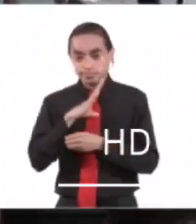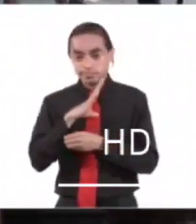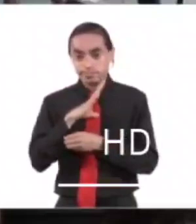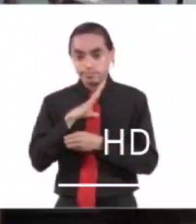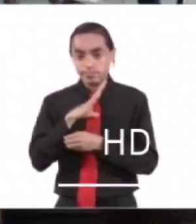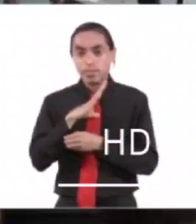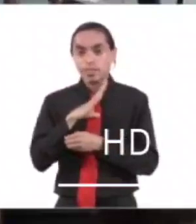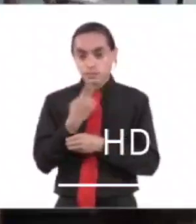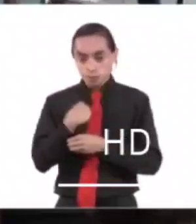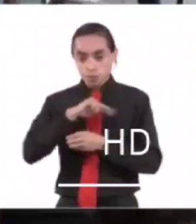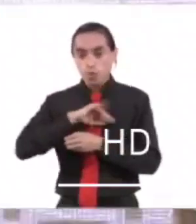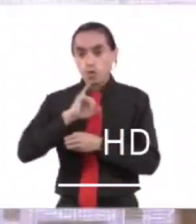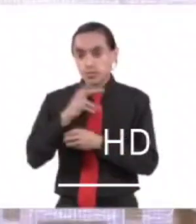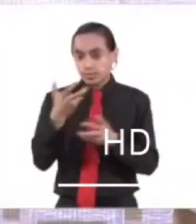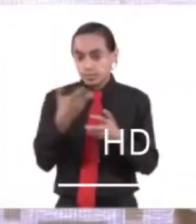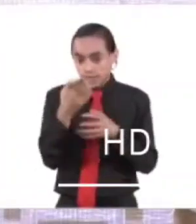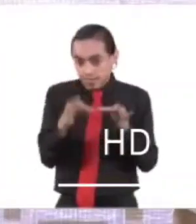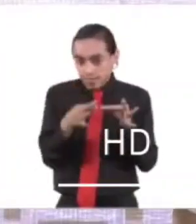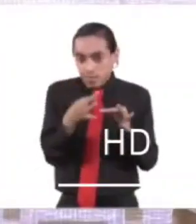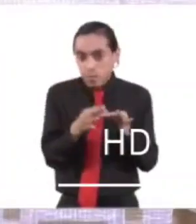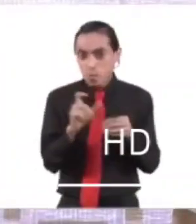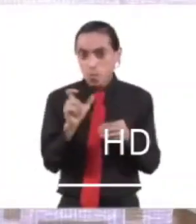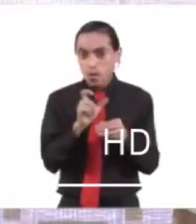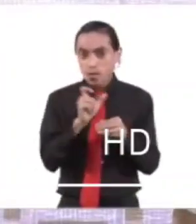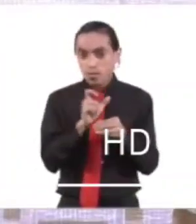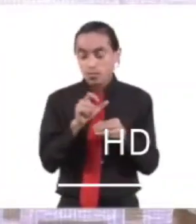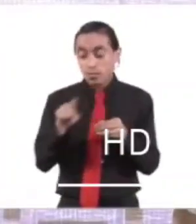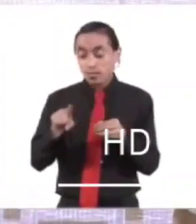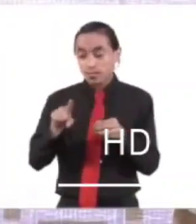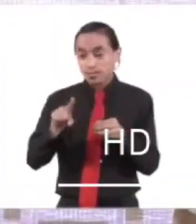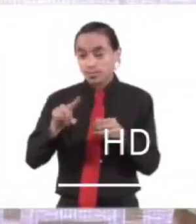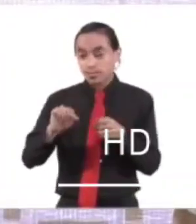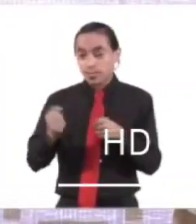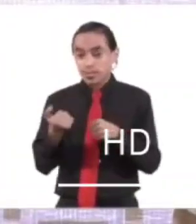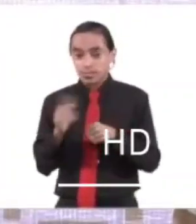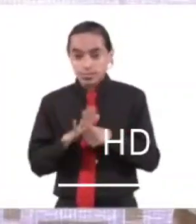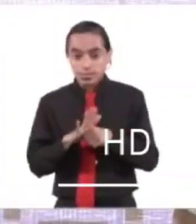300 antes de que termine esta administración.